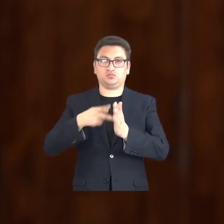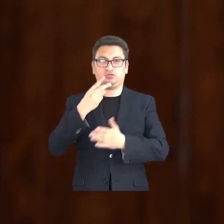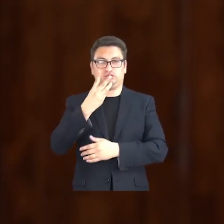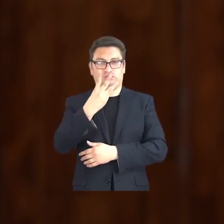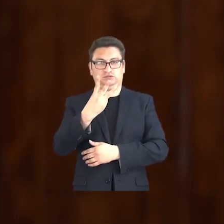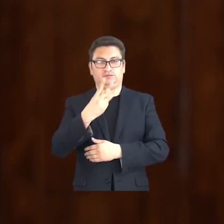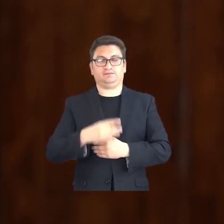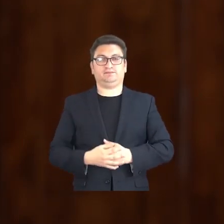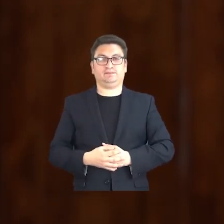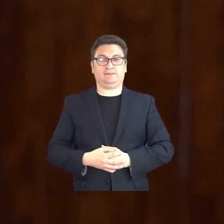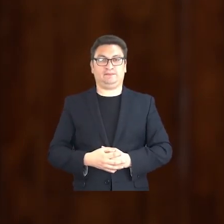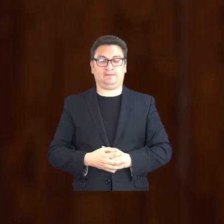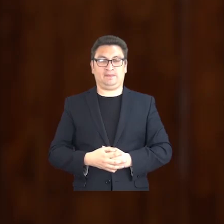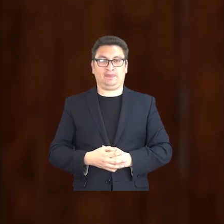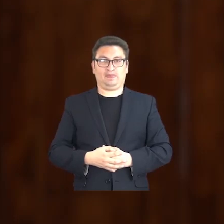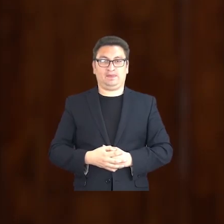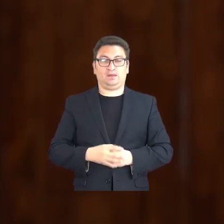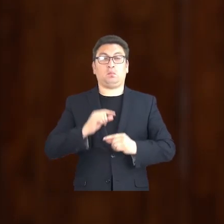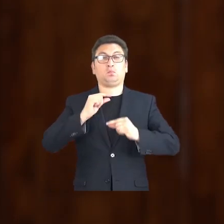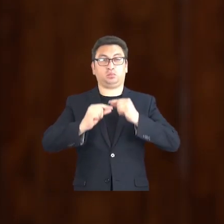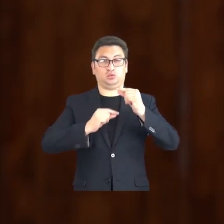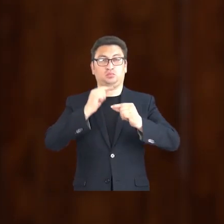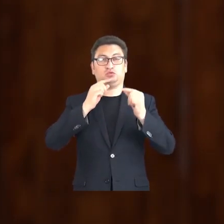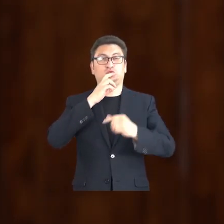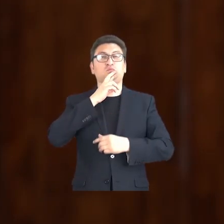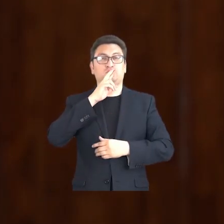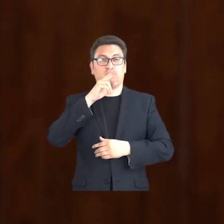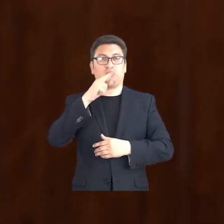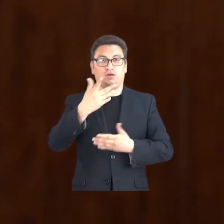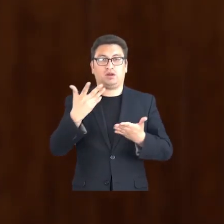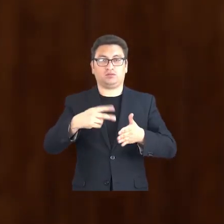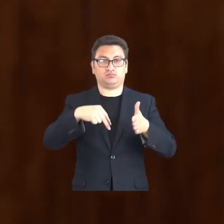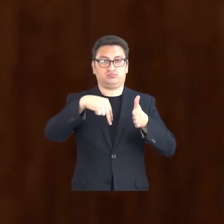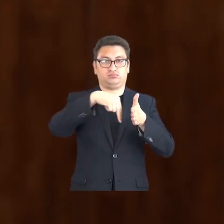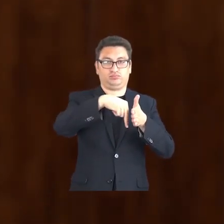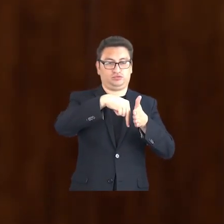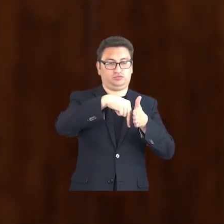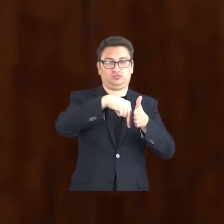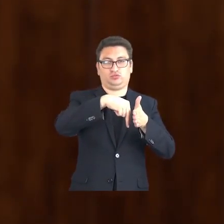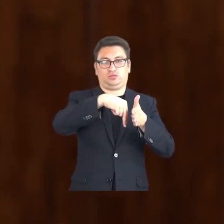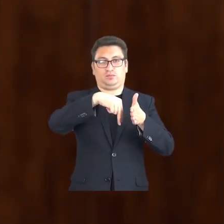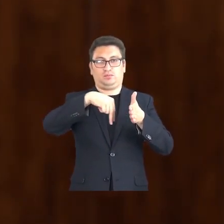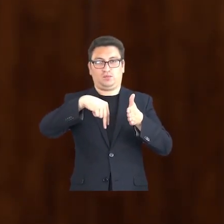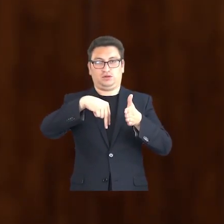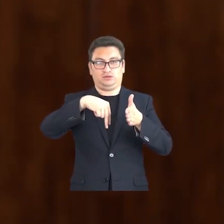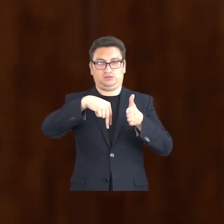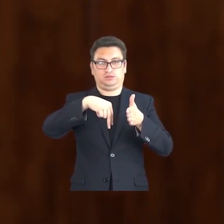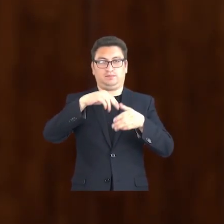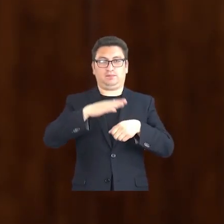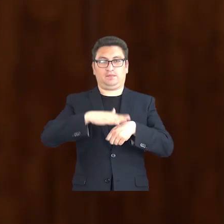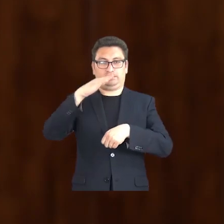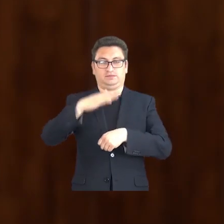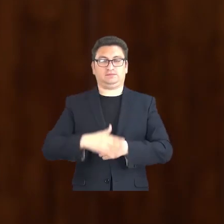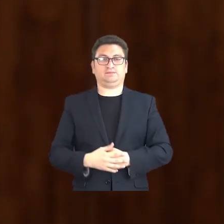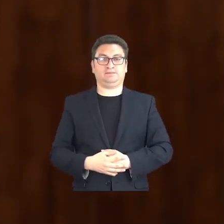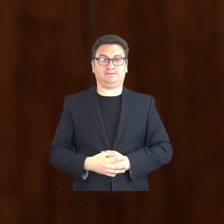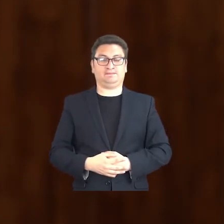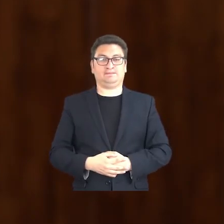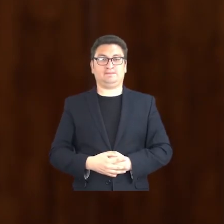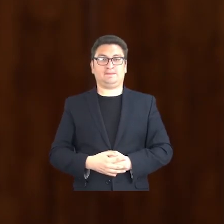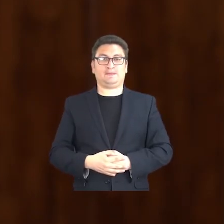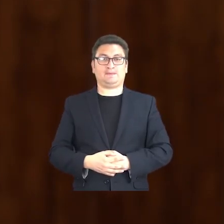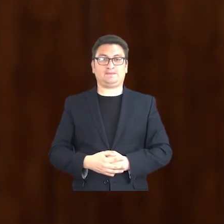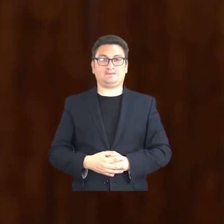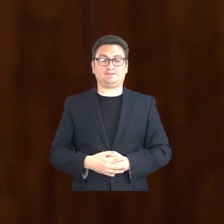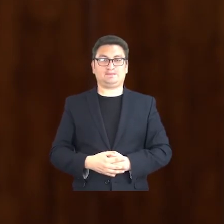de descanso. Repite 3 series. Para progresar en este ejercicio, párate un poco más lejos